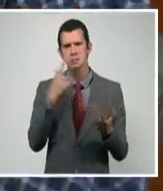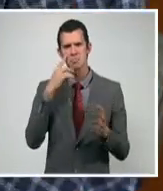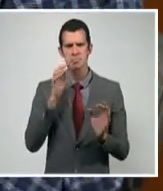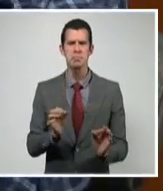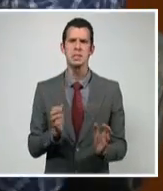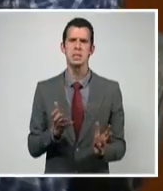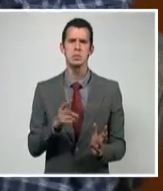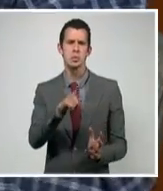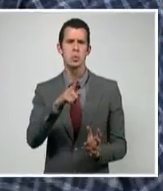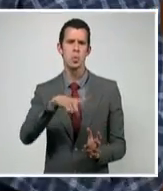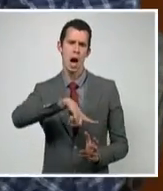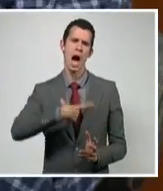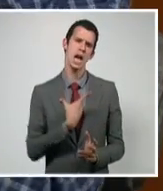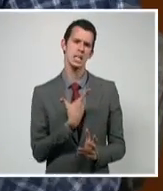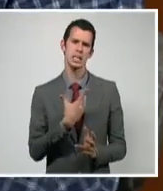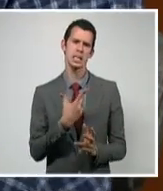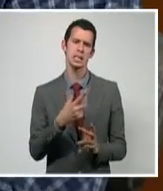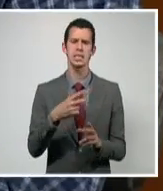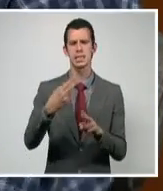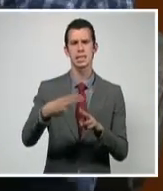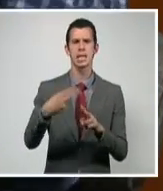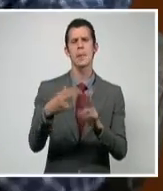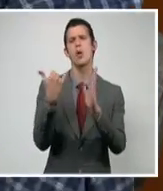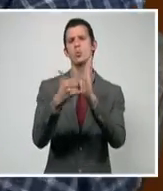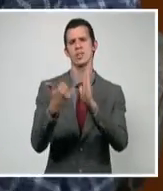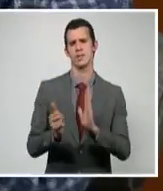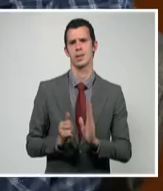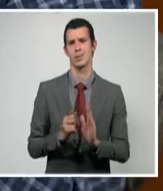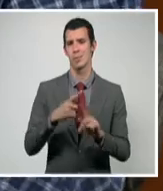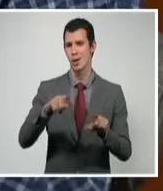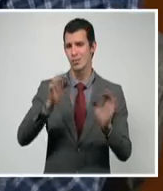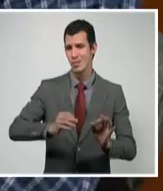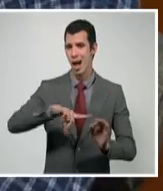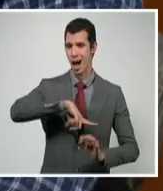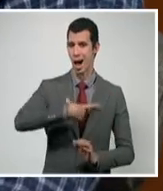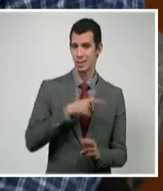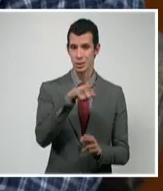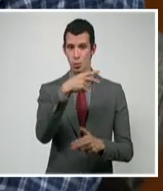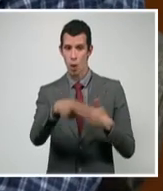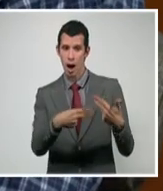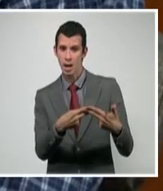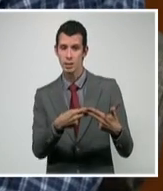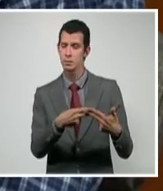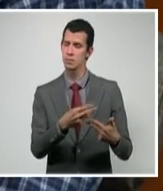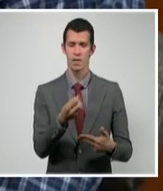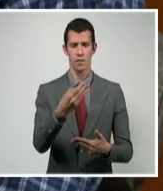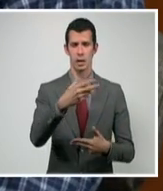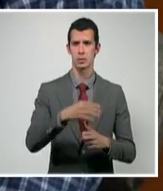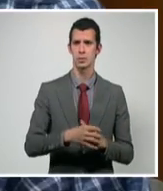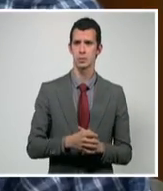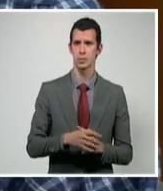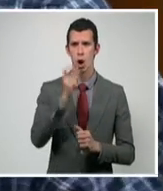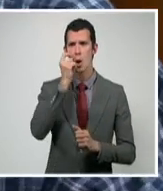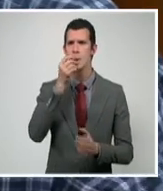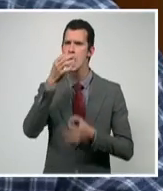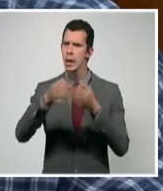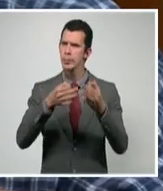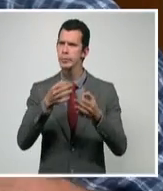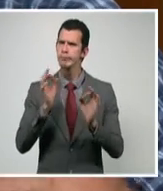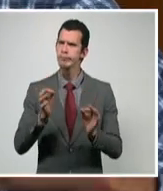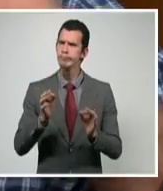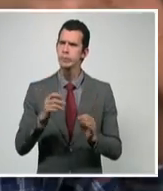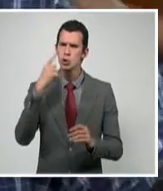provocación. Todo este esfuerzo por mantener supuestamente ese espíritu vivo en las redes y en la prensa, lo